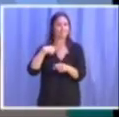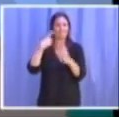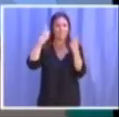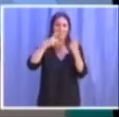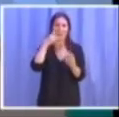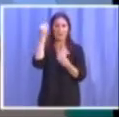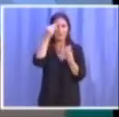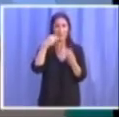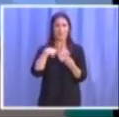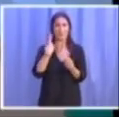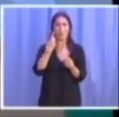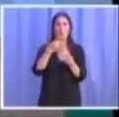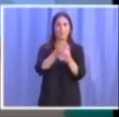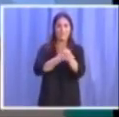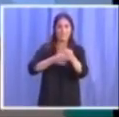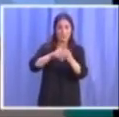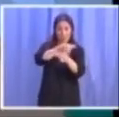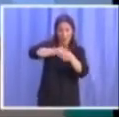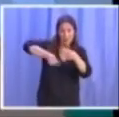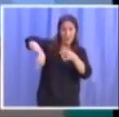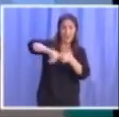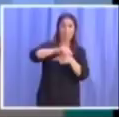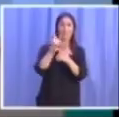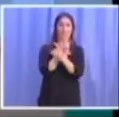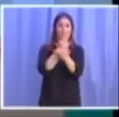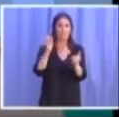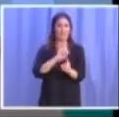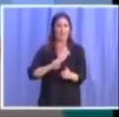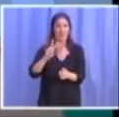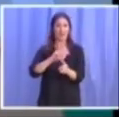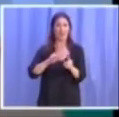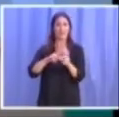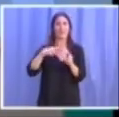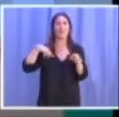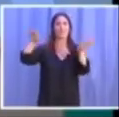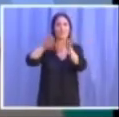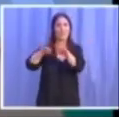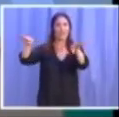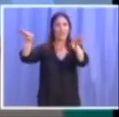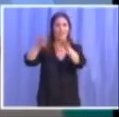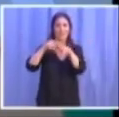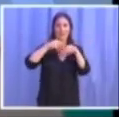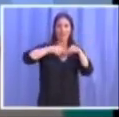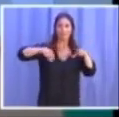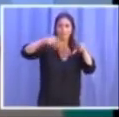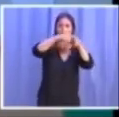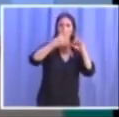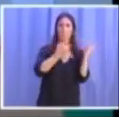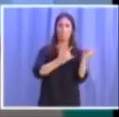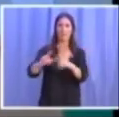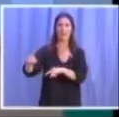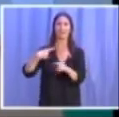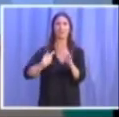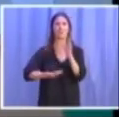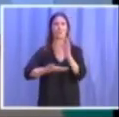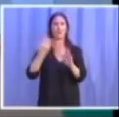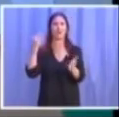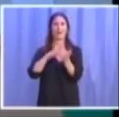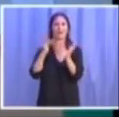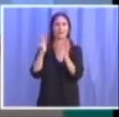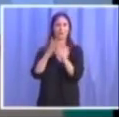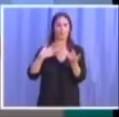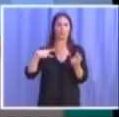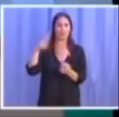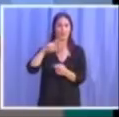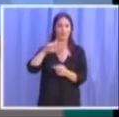tenemos pensado? Un gran anillo verde, dos parques de transición hacia La Vega, liberar Jesús del Valle y